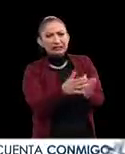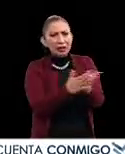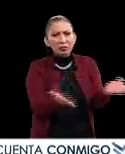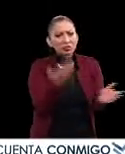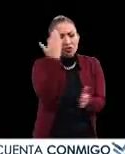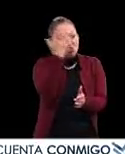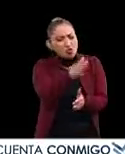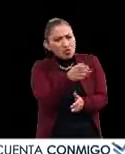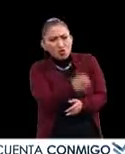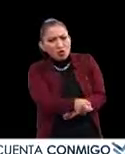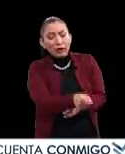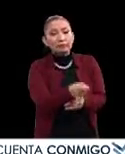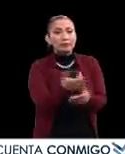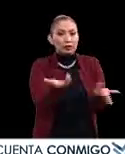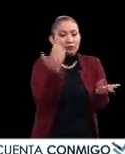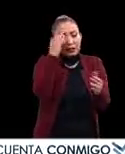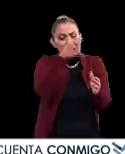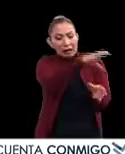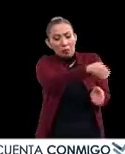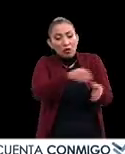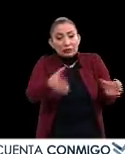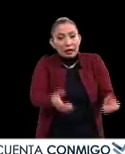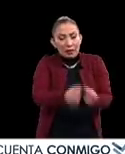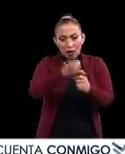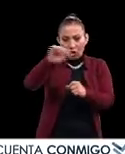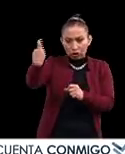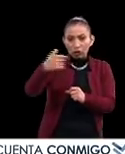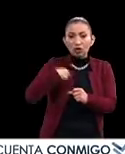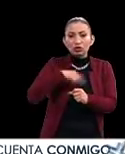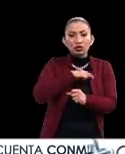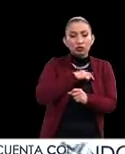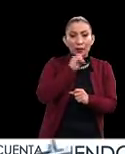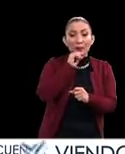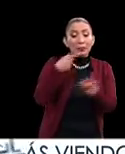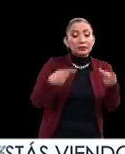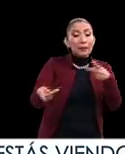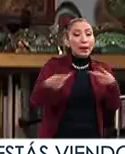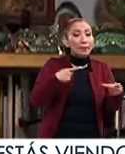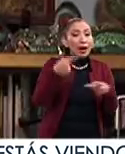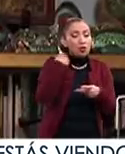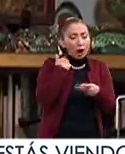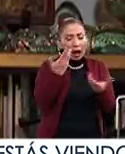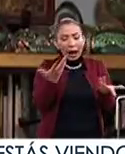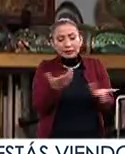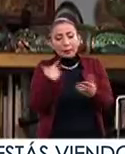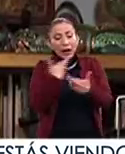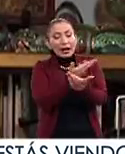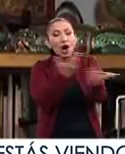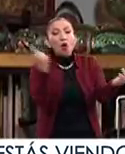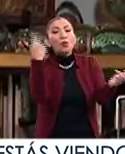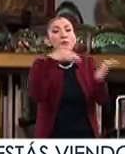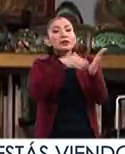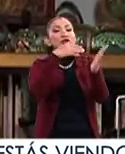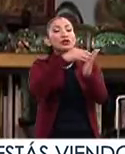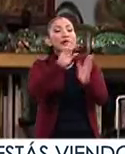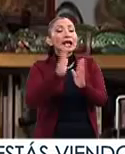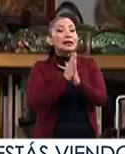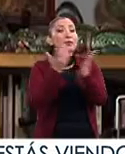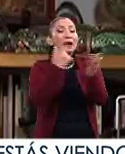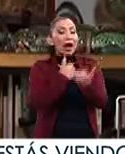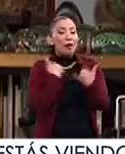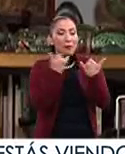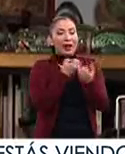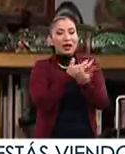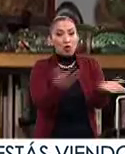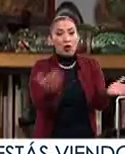¿no? Totalmente. Entonces, esa es una. La otra, vamos a organizar una operación para regalar 1,000,000 de libros a adolescentes